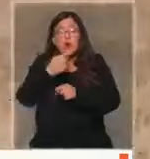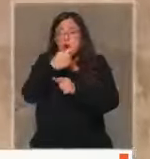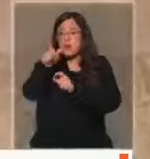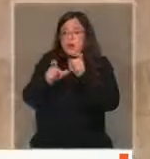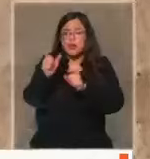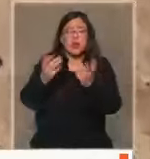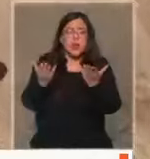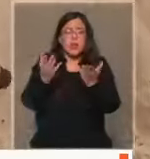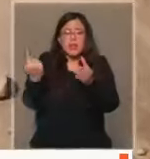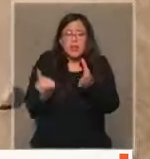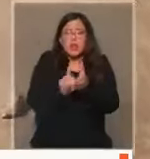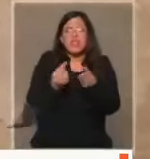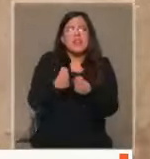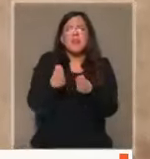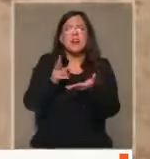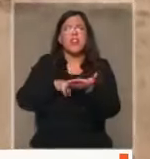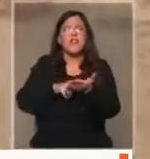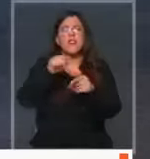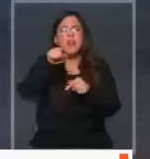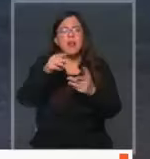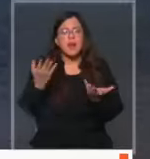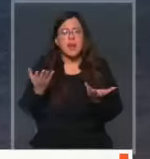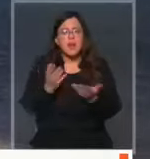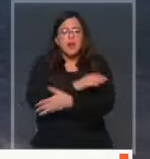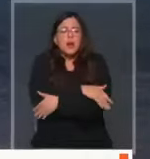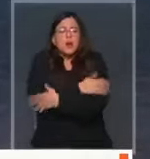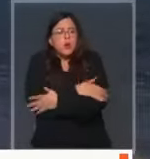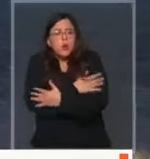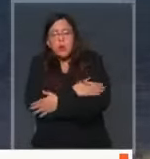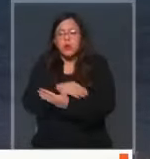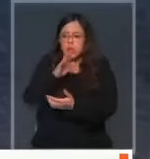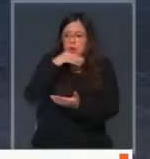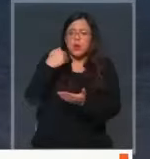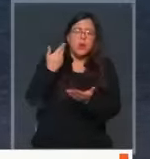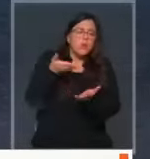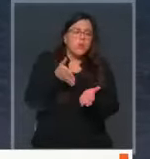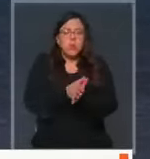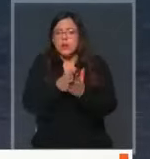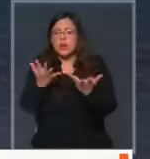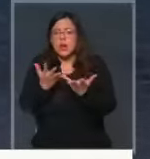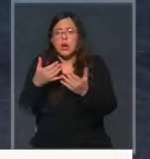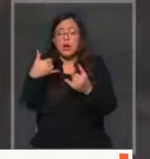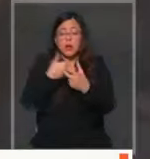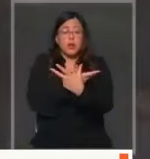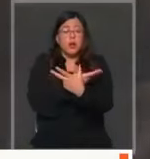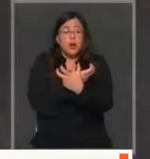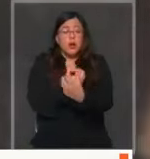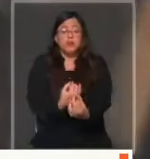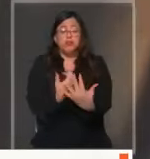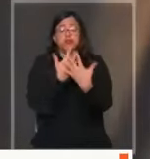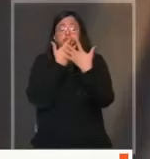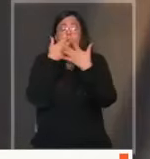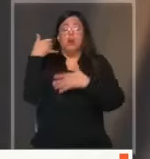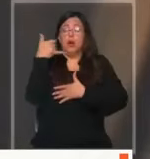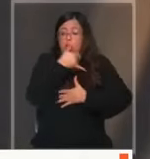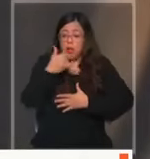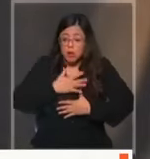¿Qué sucedió realmente? Hipotermia, muerte súbita, intoxicación masiva, cuadro viral. ¿Hubo o